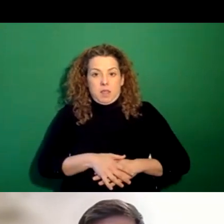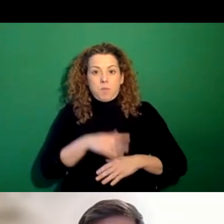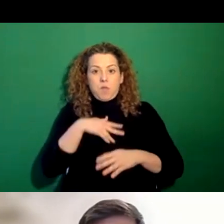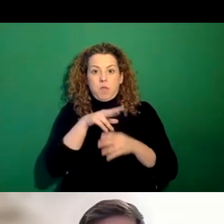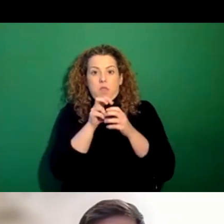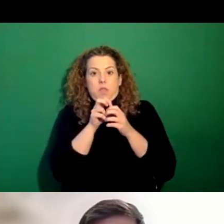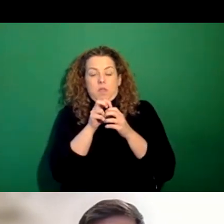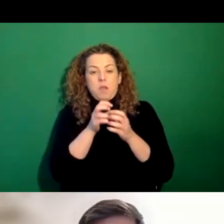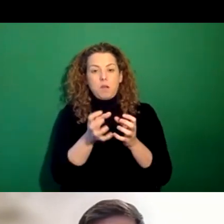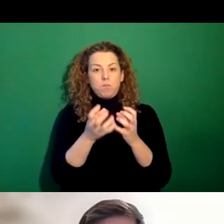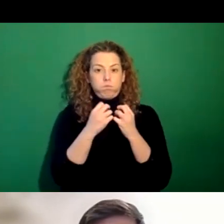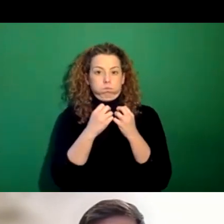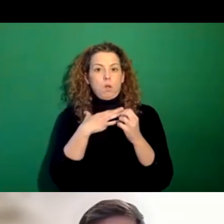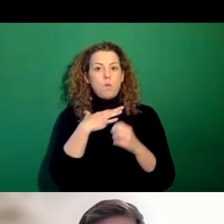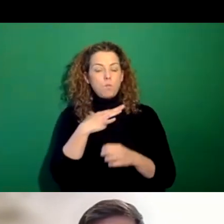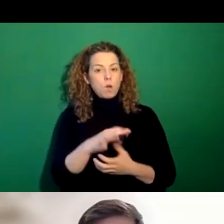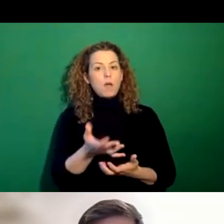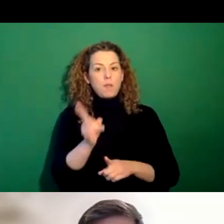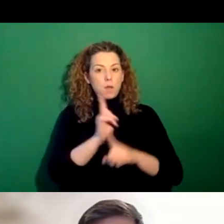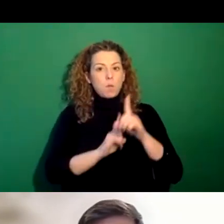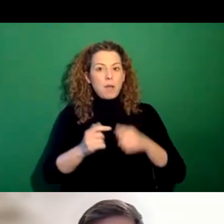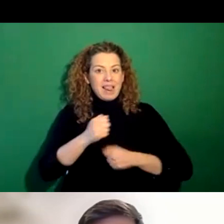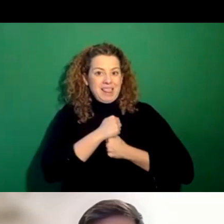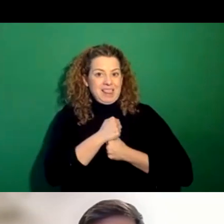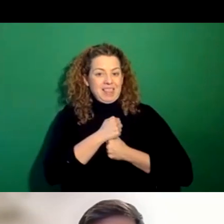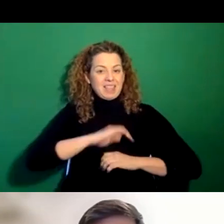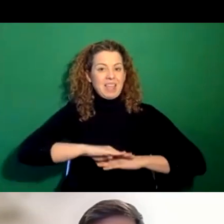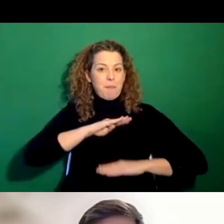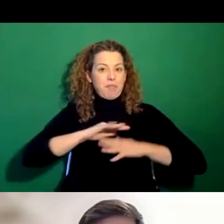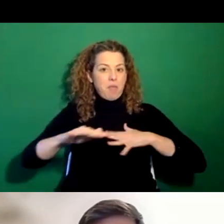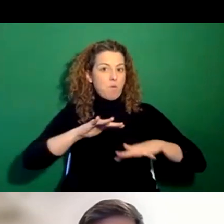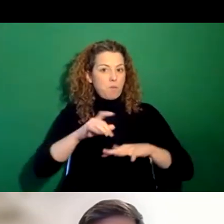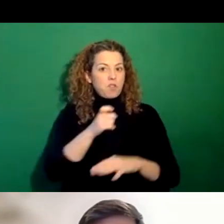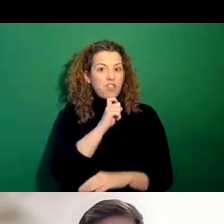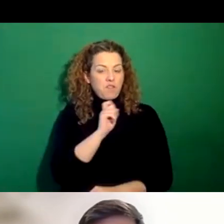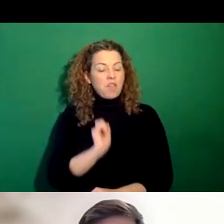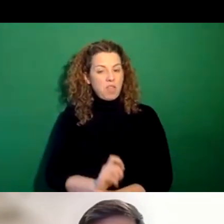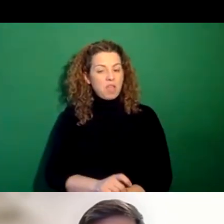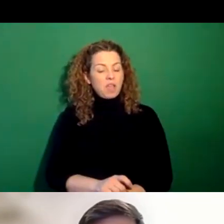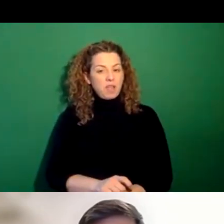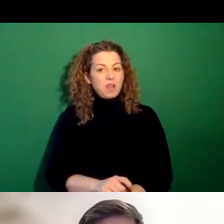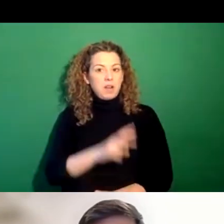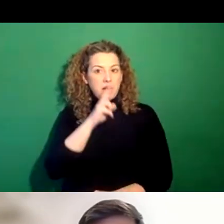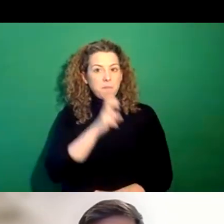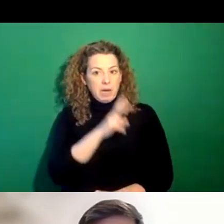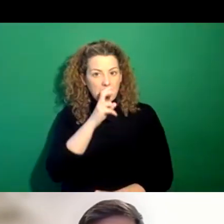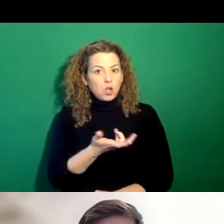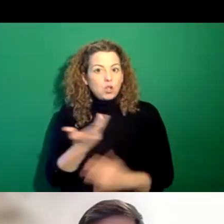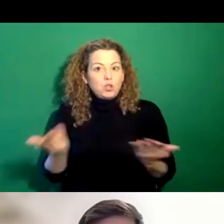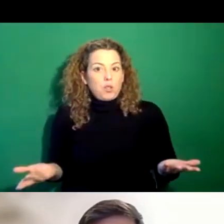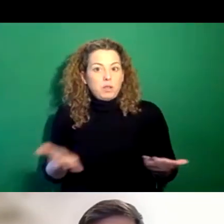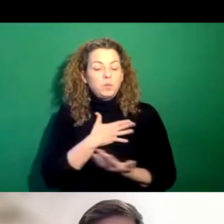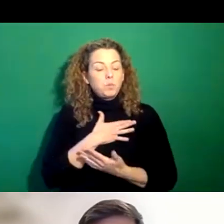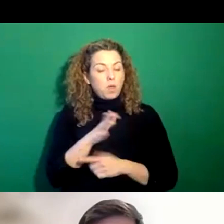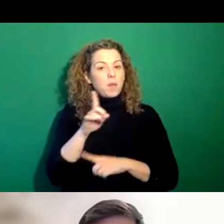pecho, también podría producirse una limitación de esa capacidad de movimiento respiratorio y por lo tanto podría